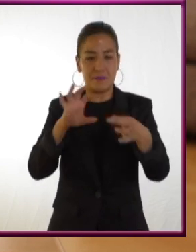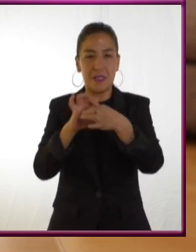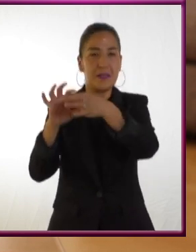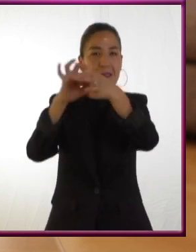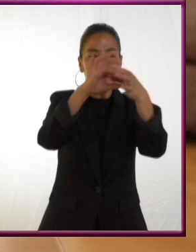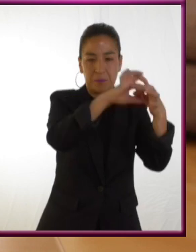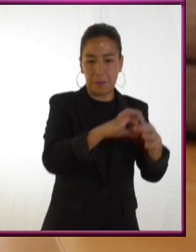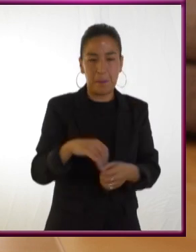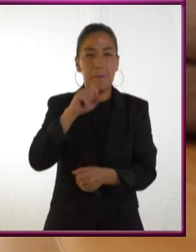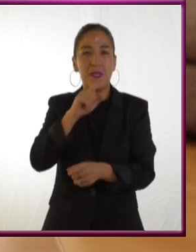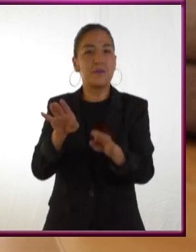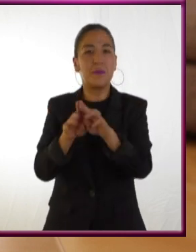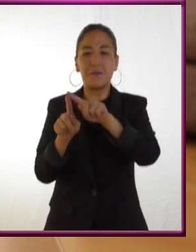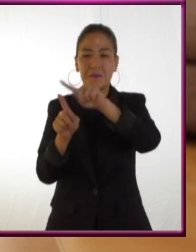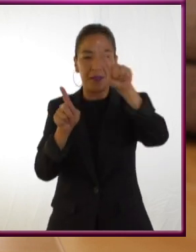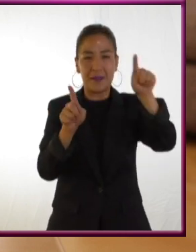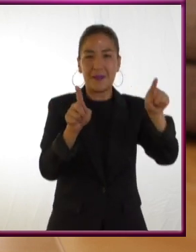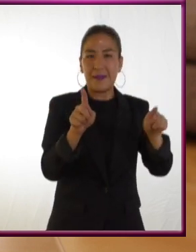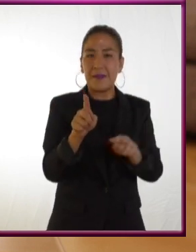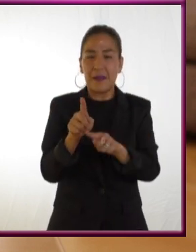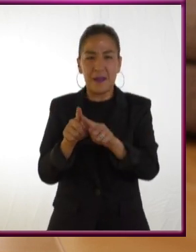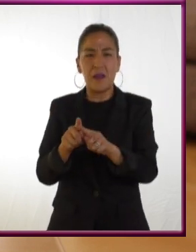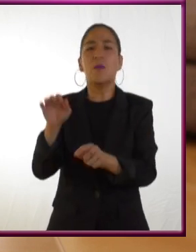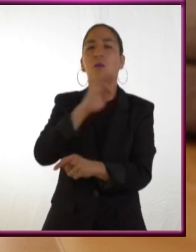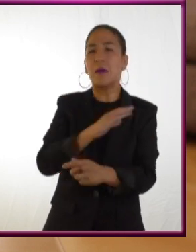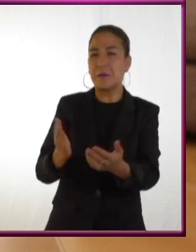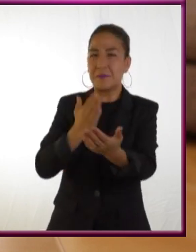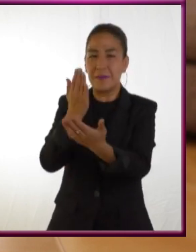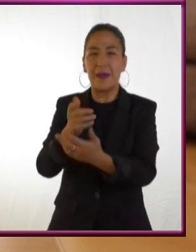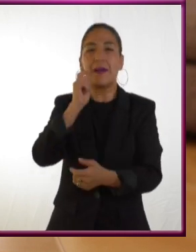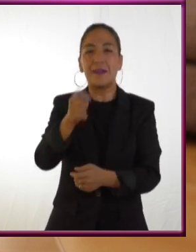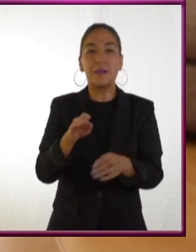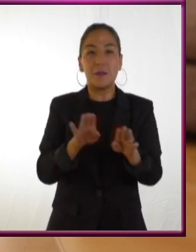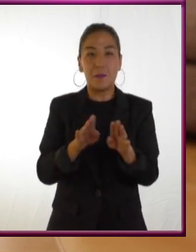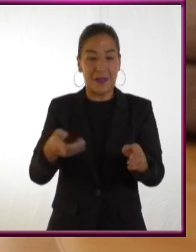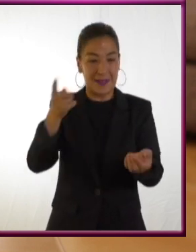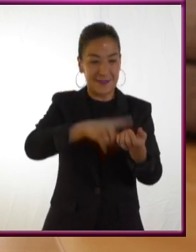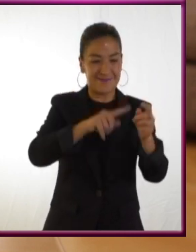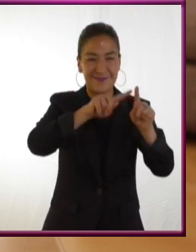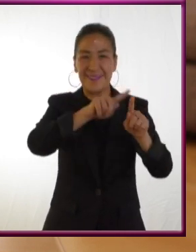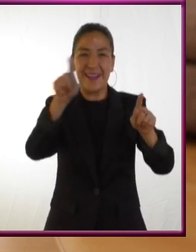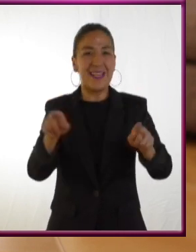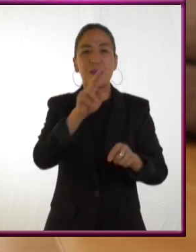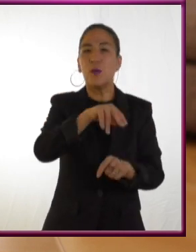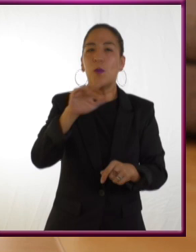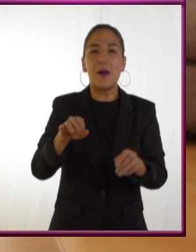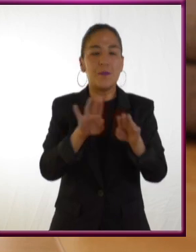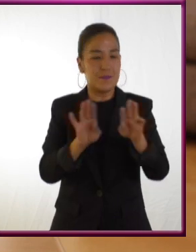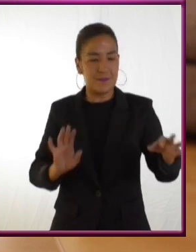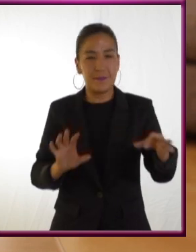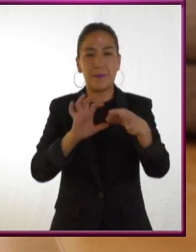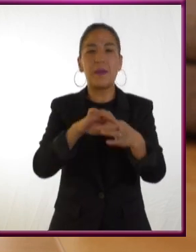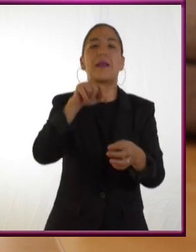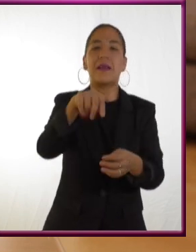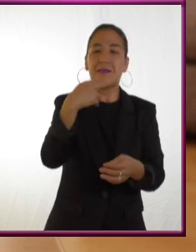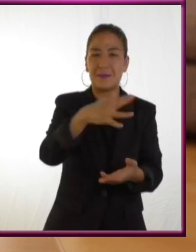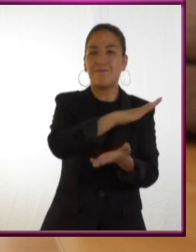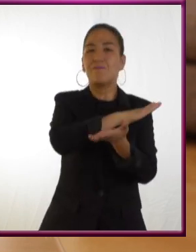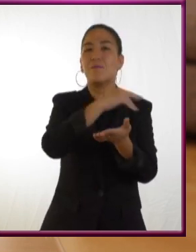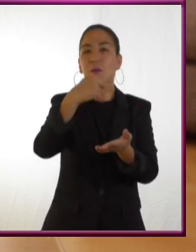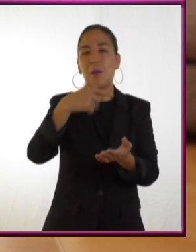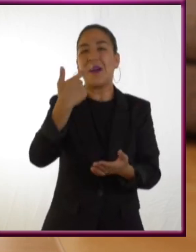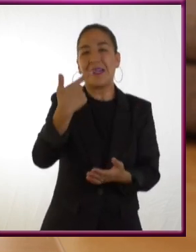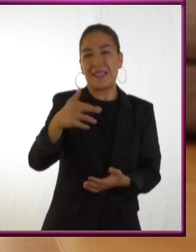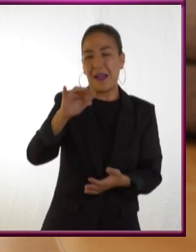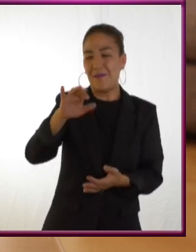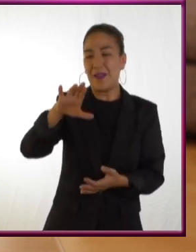conexión entre todos los vértices, tenemos una gráfica completa. Podemos pedir que las aristas nunca se intersecten, entonces tenemos una gráfica plana,